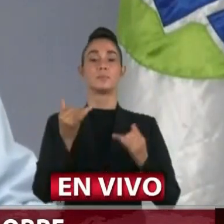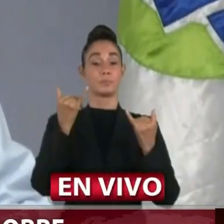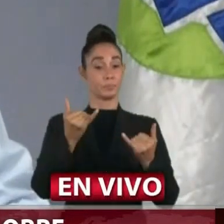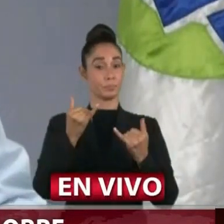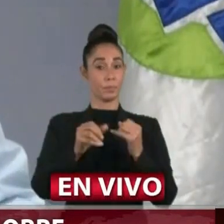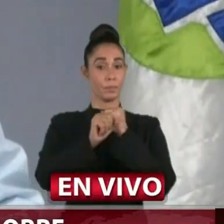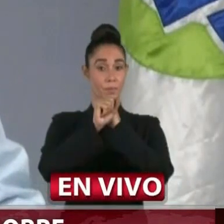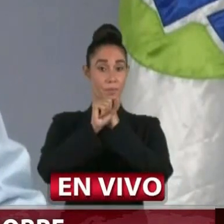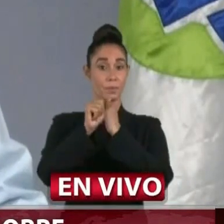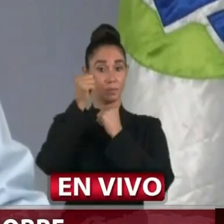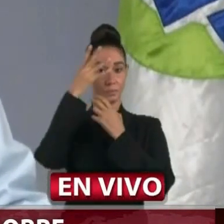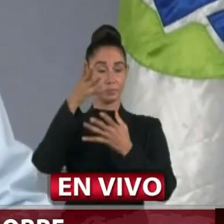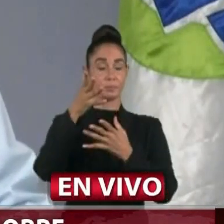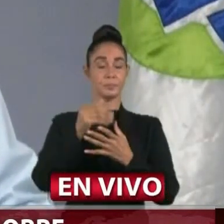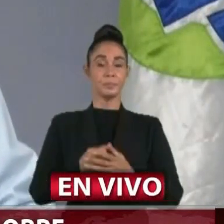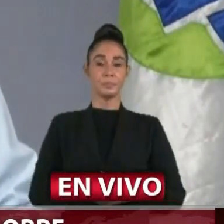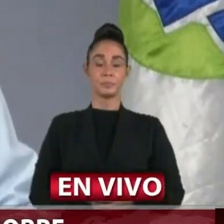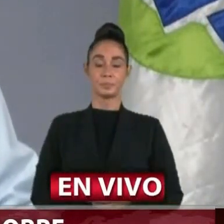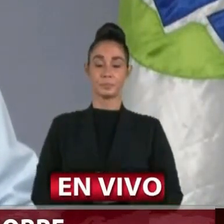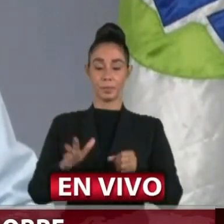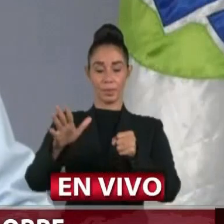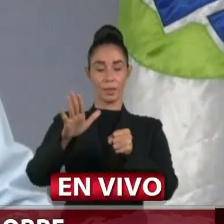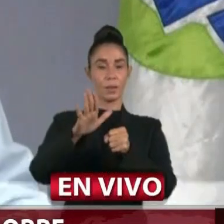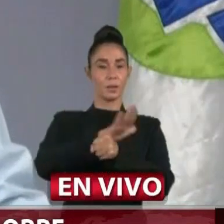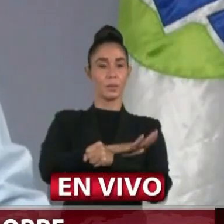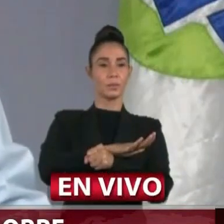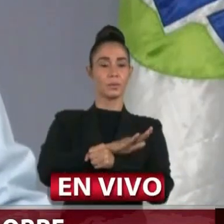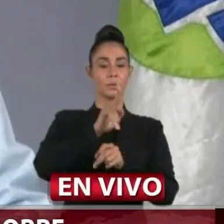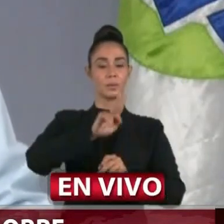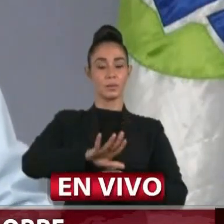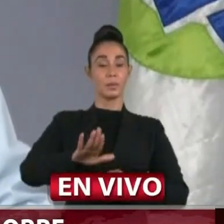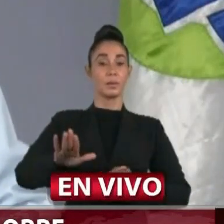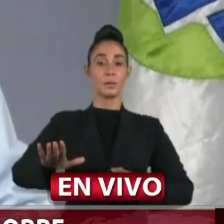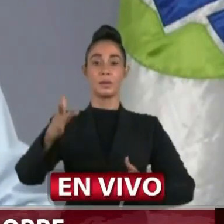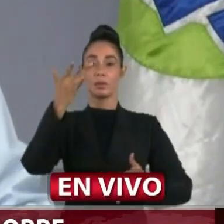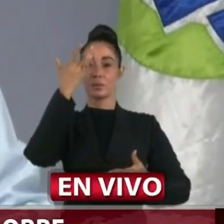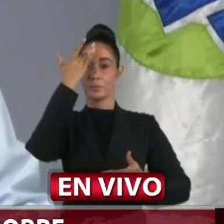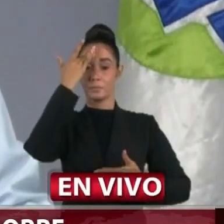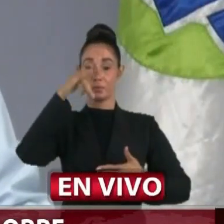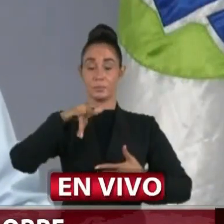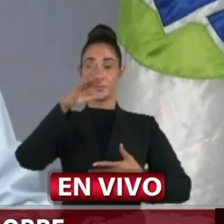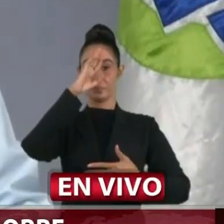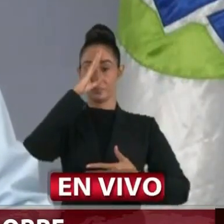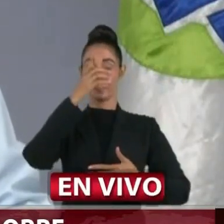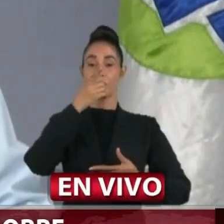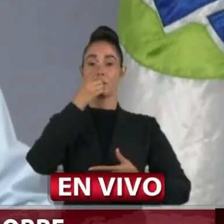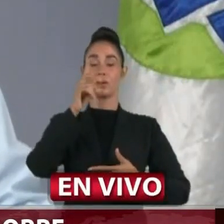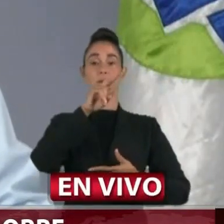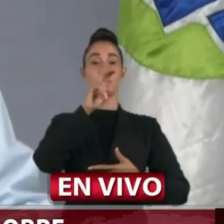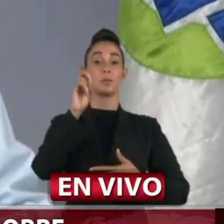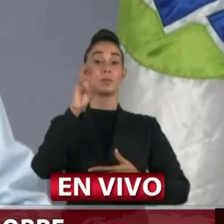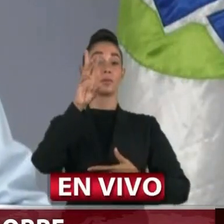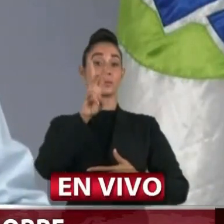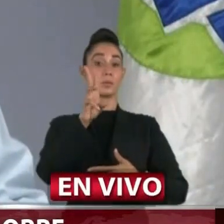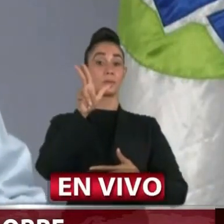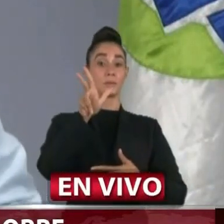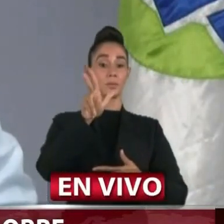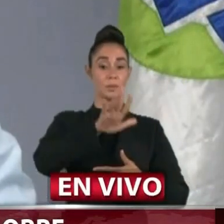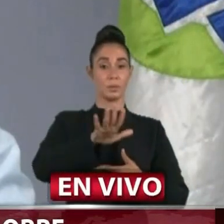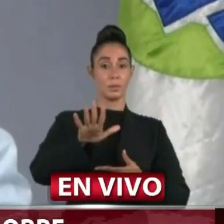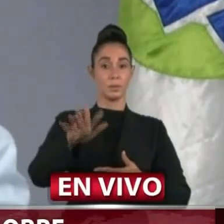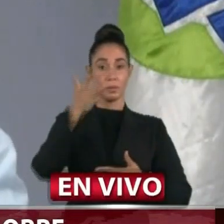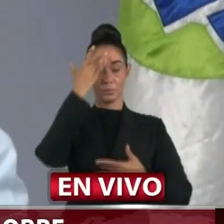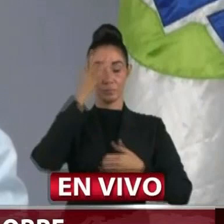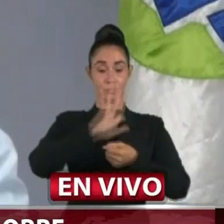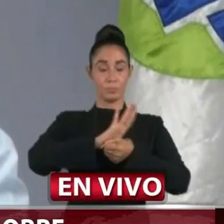hoy. El total de niños afectados en el país es de 263,